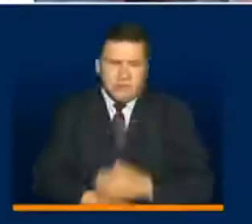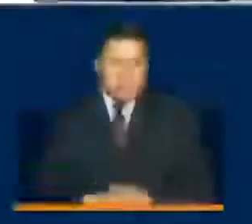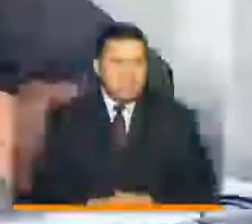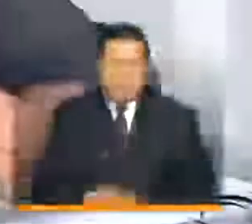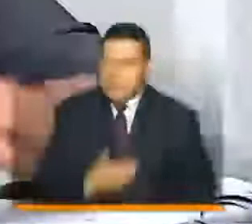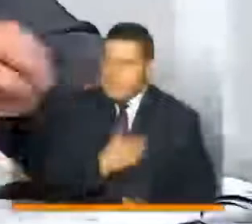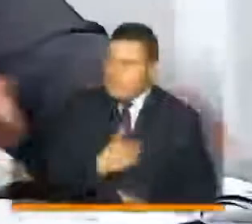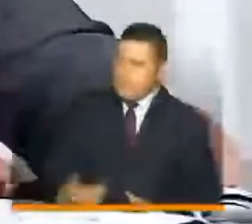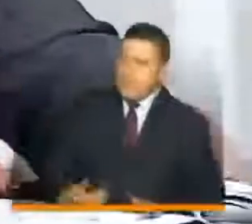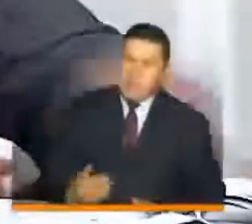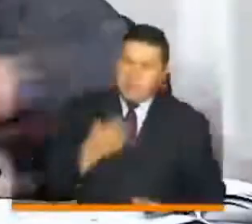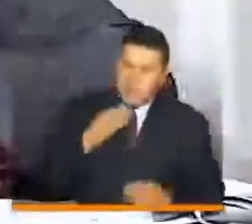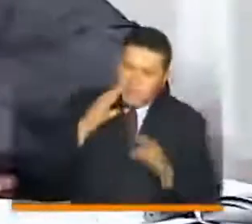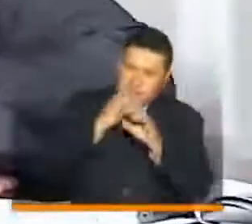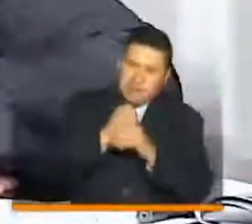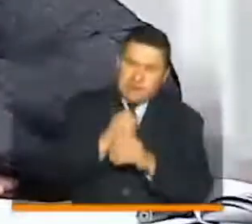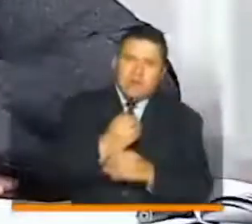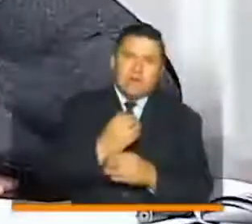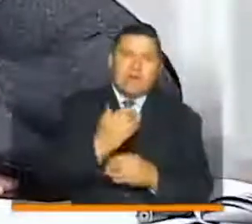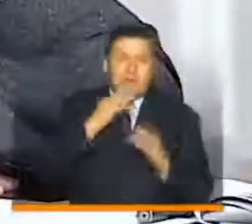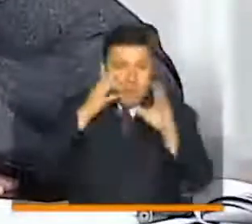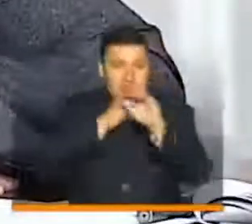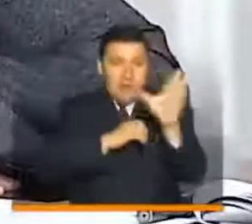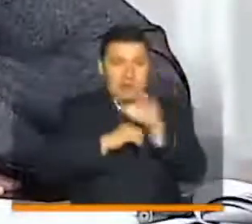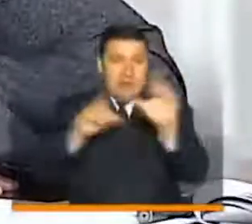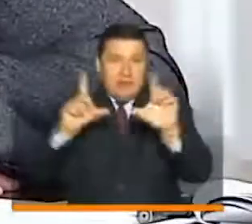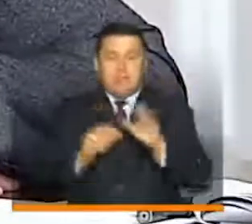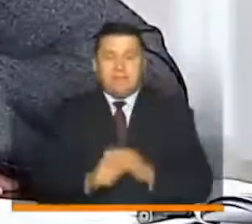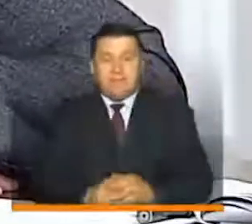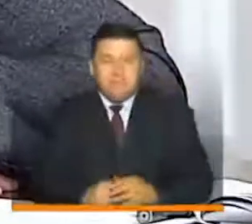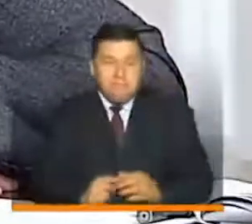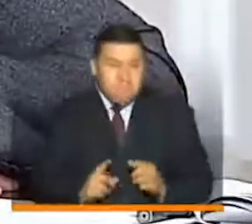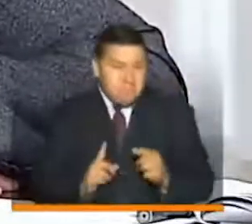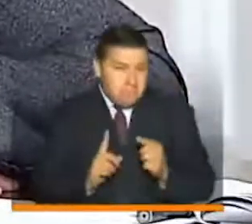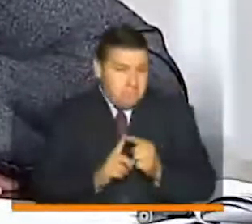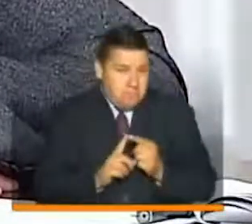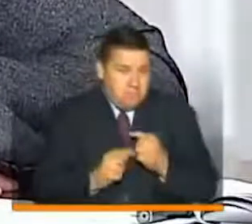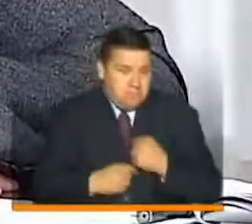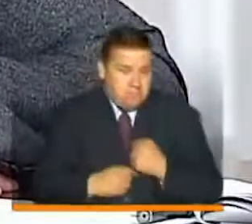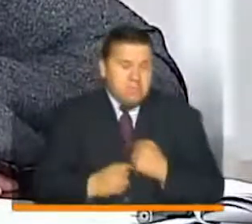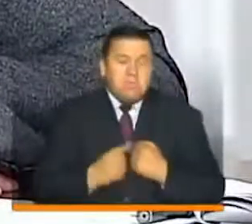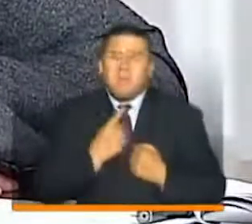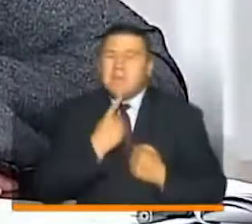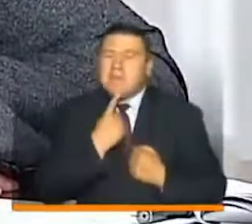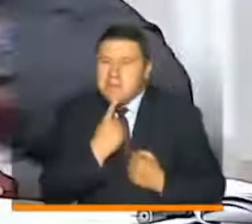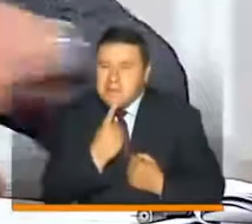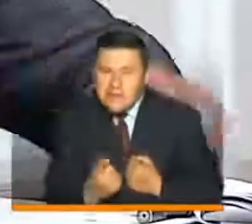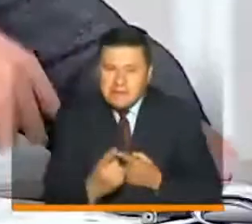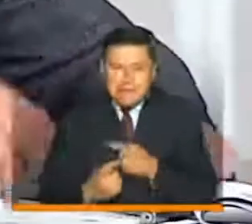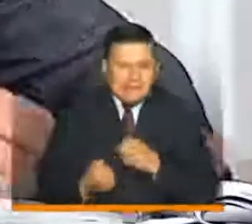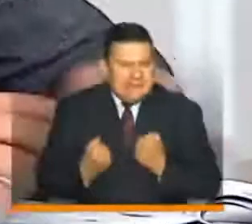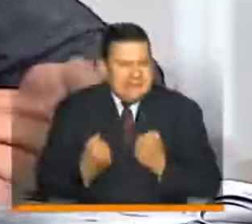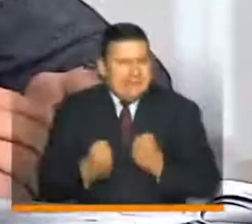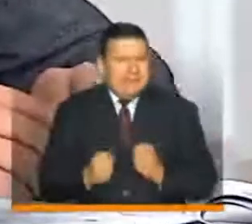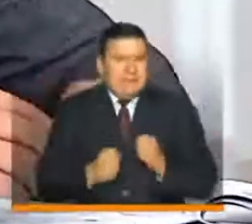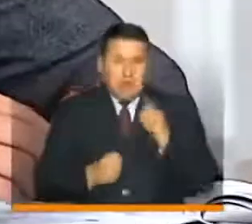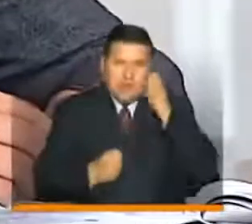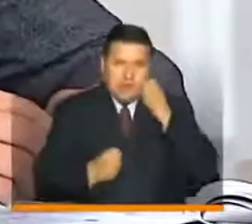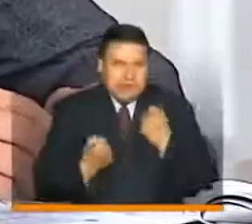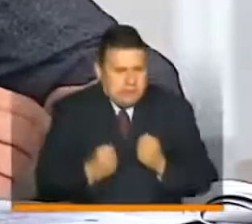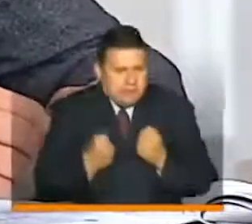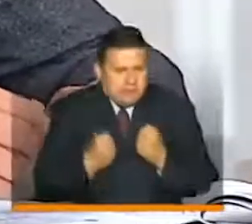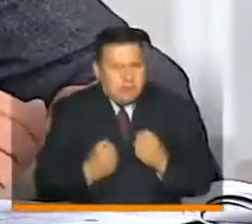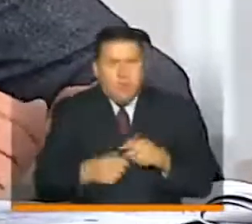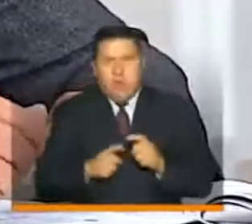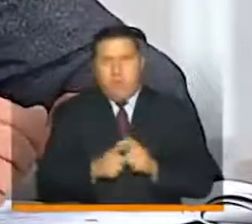Presidente, buenas noches a todos los televidentes. Yo lo primero que diría es que el esfuerzo que viene haciendo el Gobierno Nacional